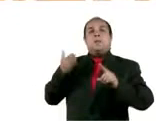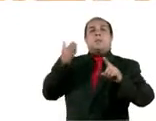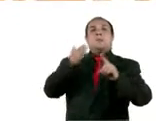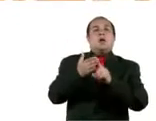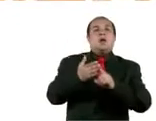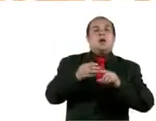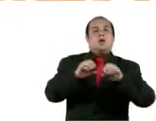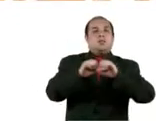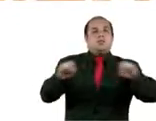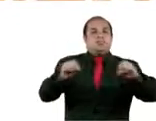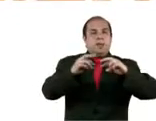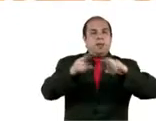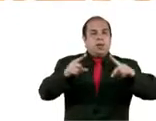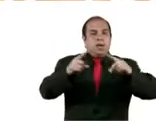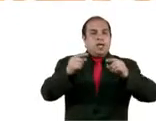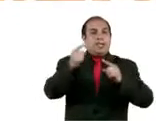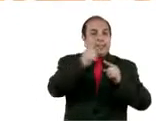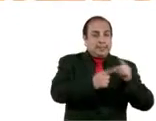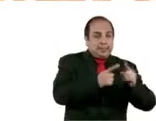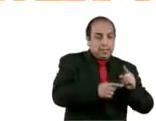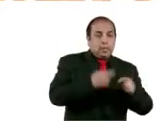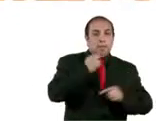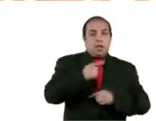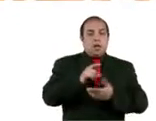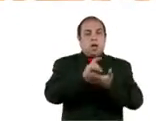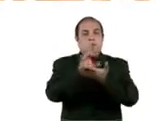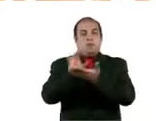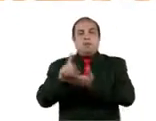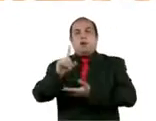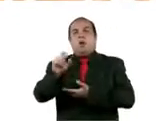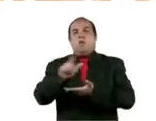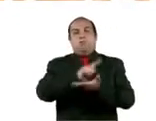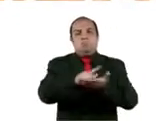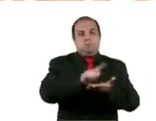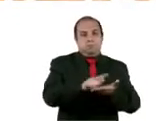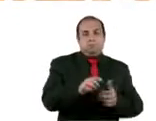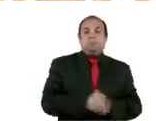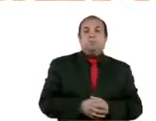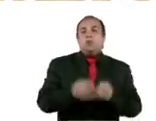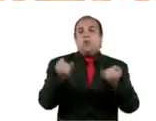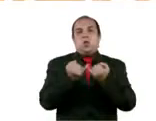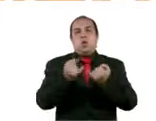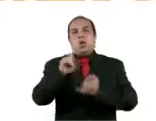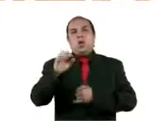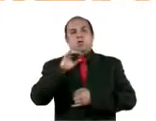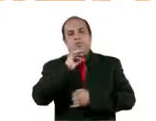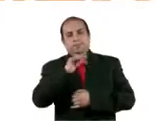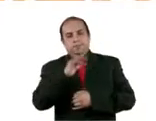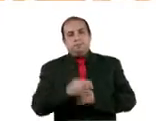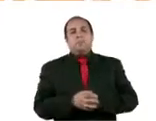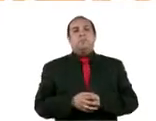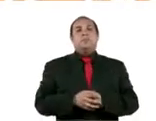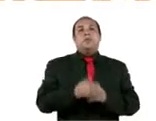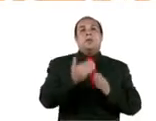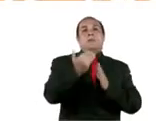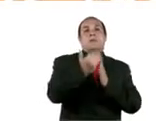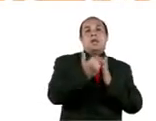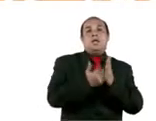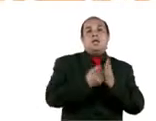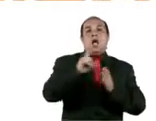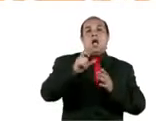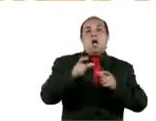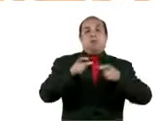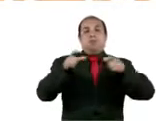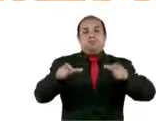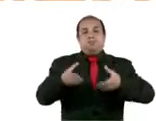y mejorar el abastecimiento de agua potable, el servicio de agua potable. Igualmente drenaje y disminución de encharcamientos. Y por